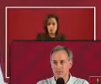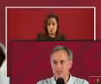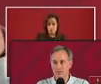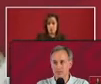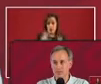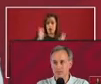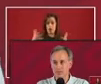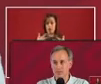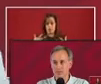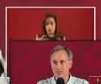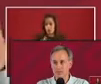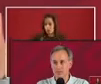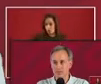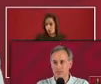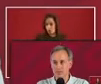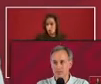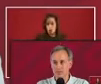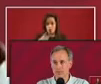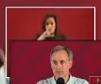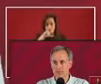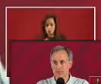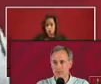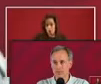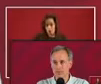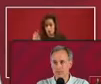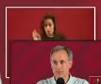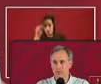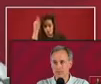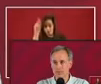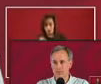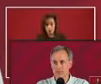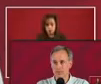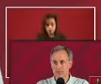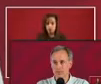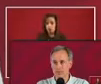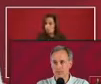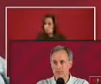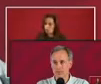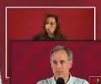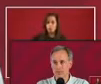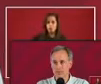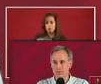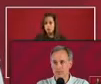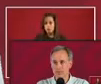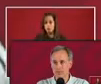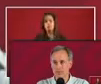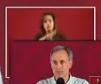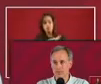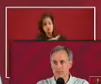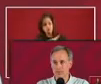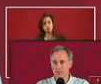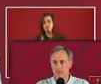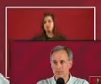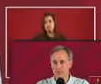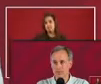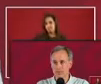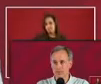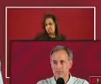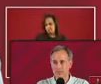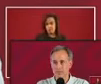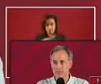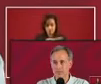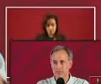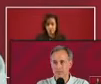disposición gubernamental del gobierno federal que aplica a todas y todos, al sector público, al privado y al